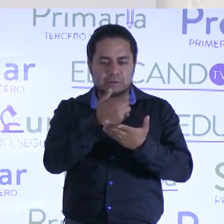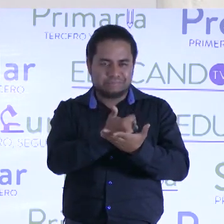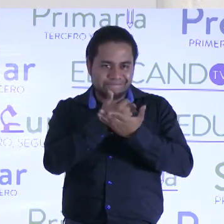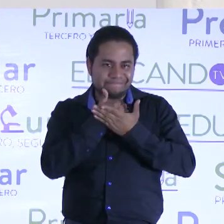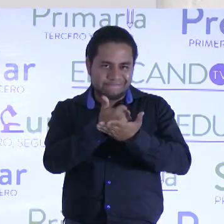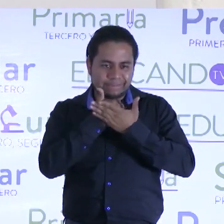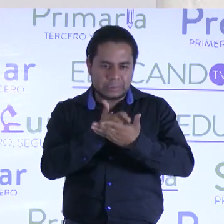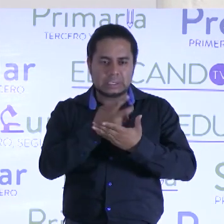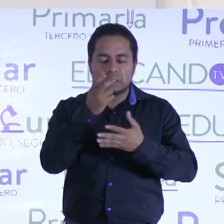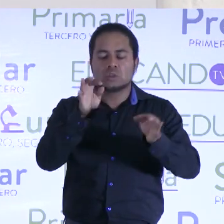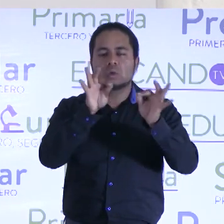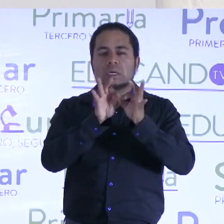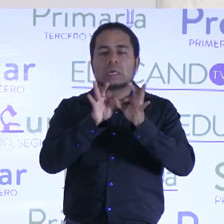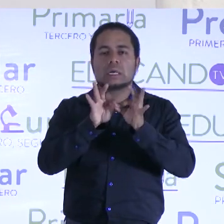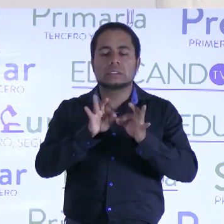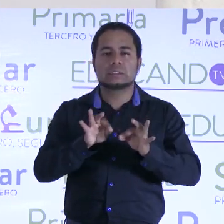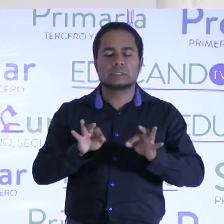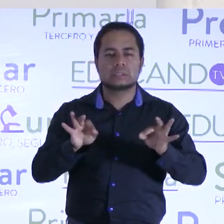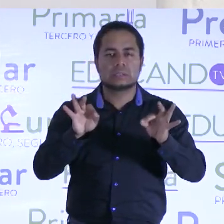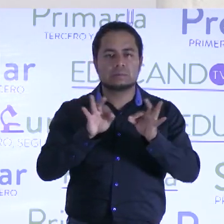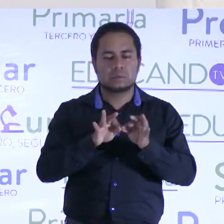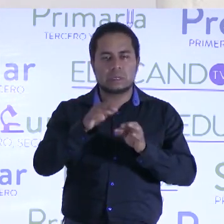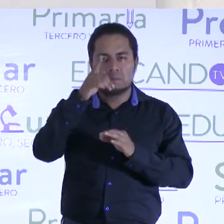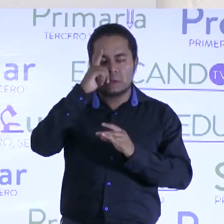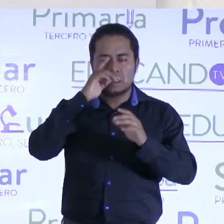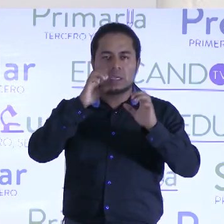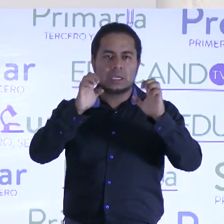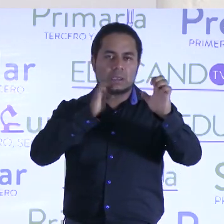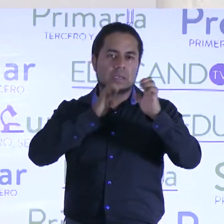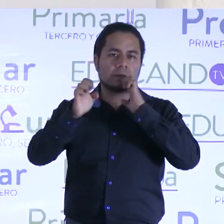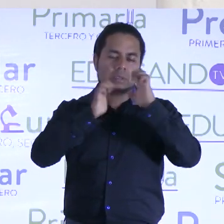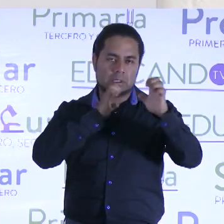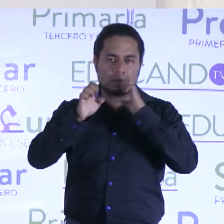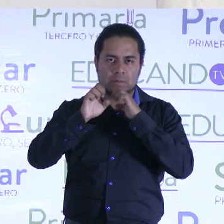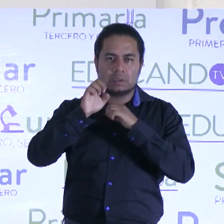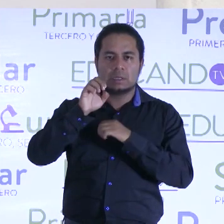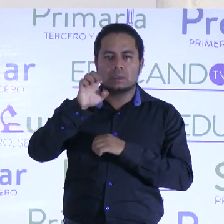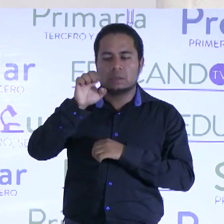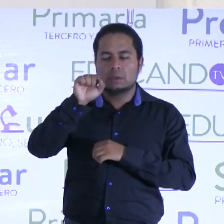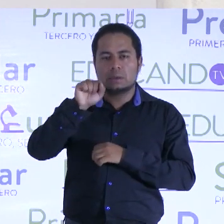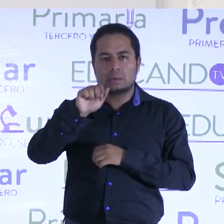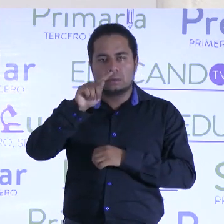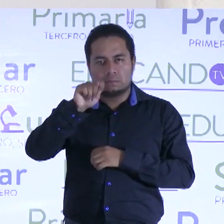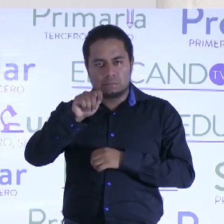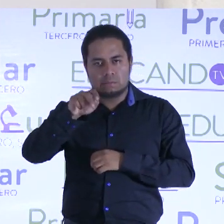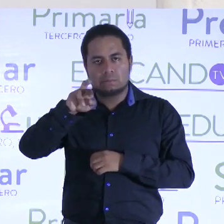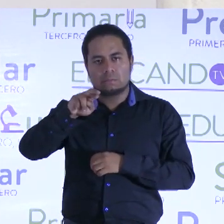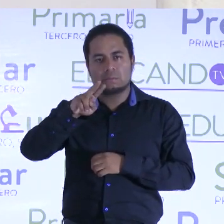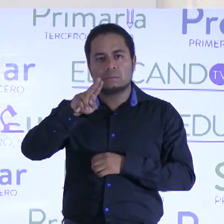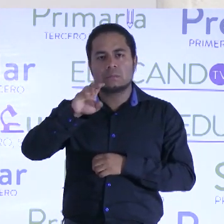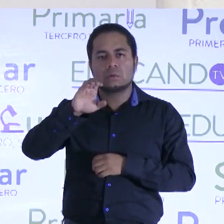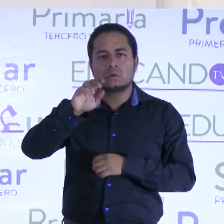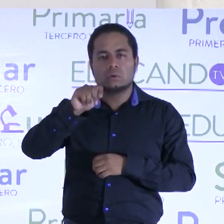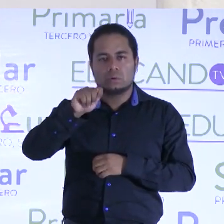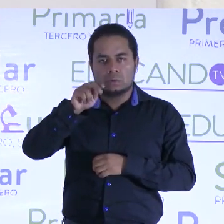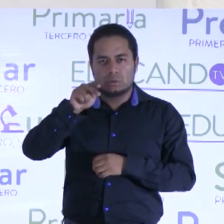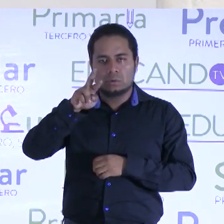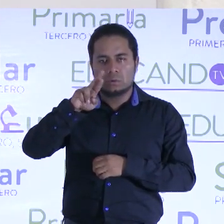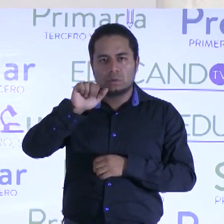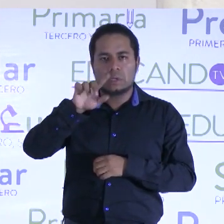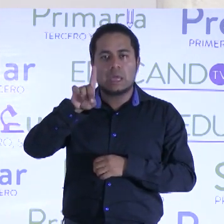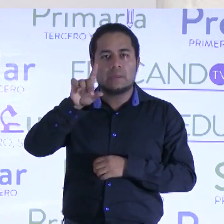Esto es lo más importante de una entrevista estructurada, la guía.